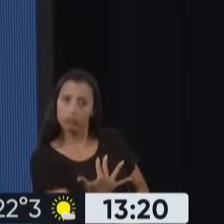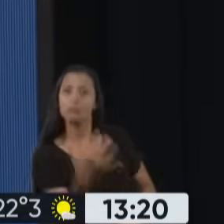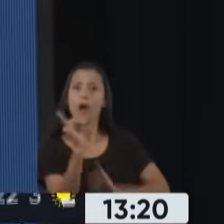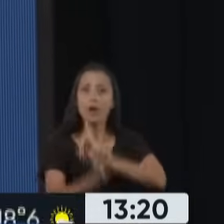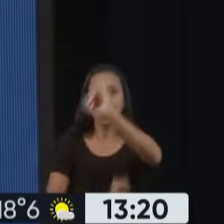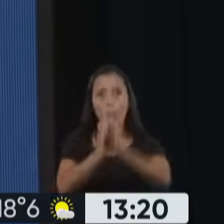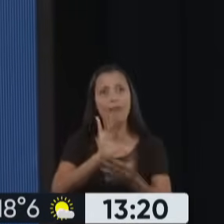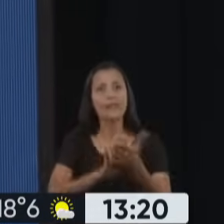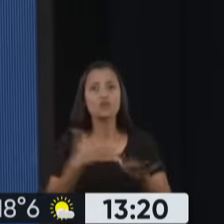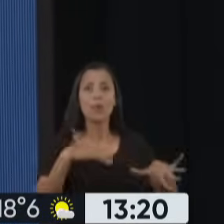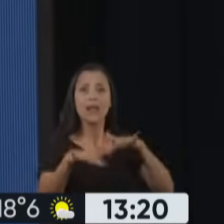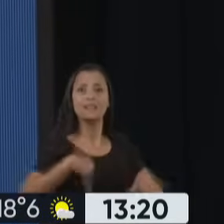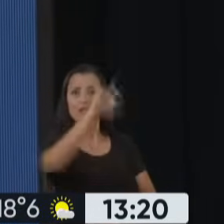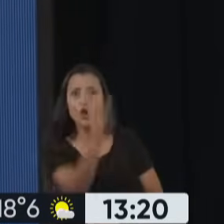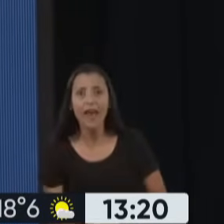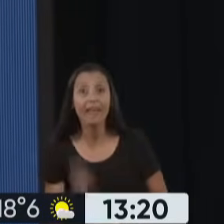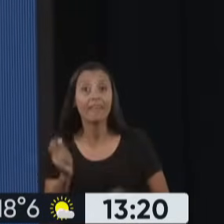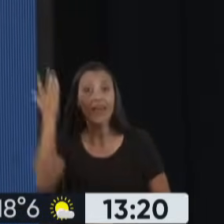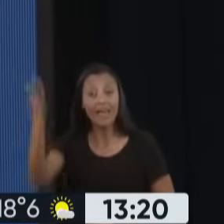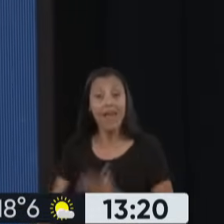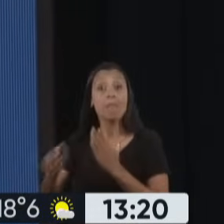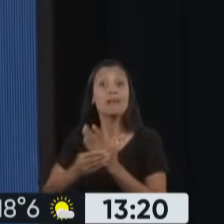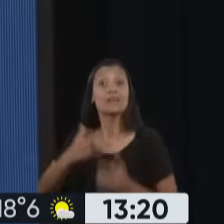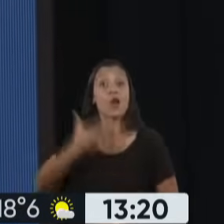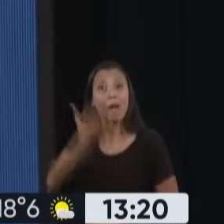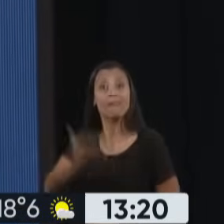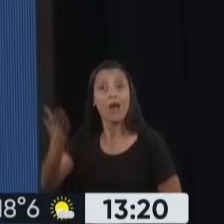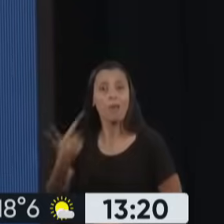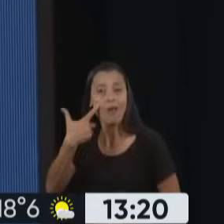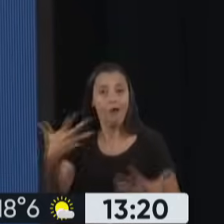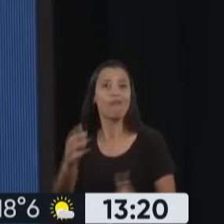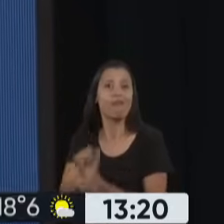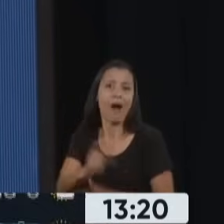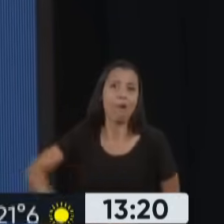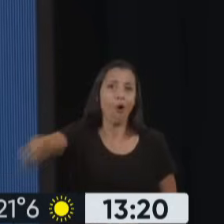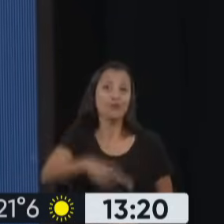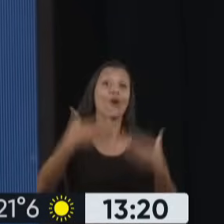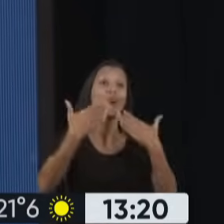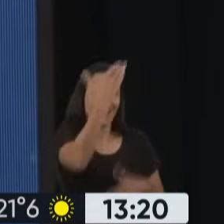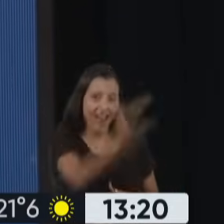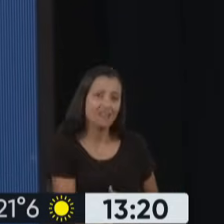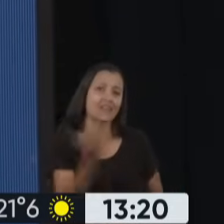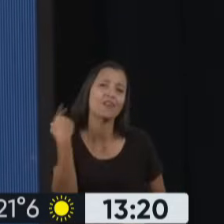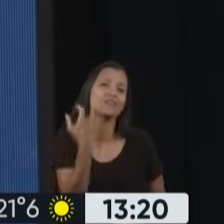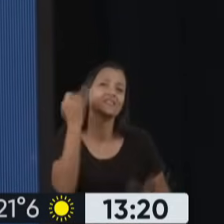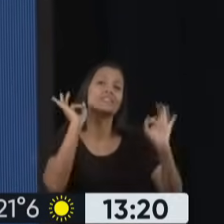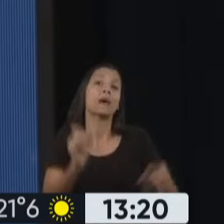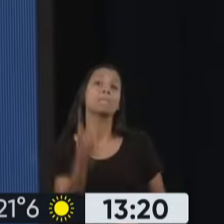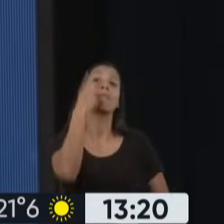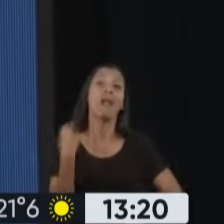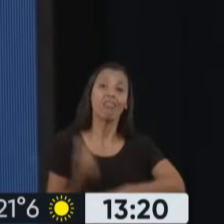caso argentino Sandra Petovelo por el Ministerio de Capital Humano. Es decir, nosotros ya la veíamos el día que